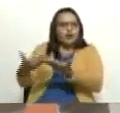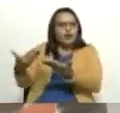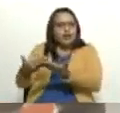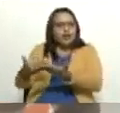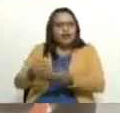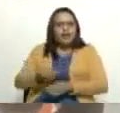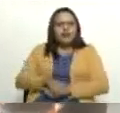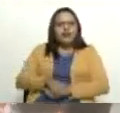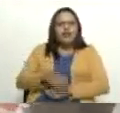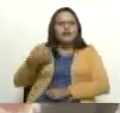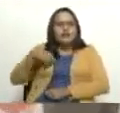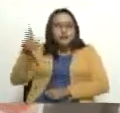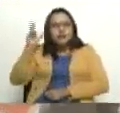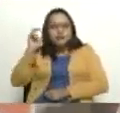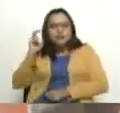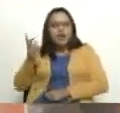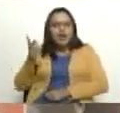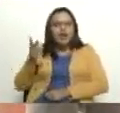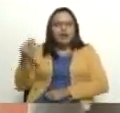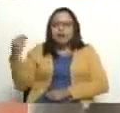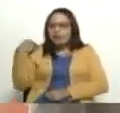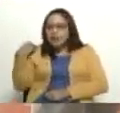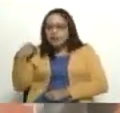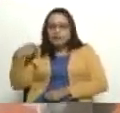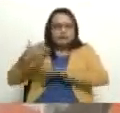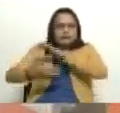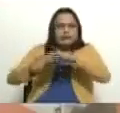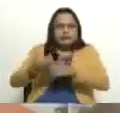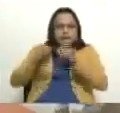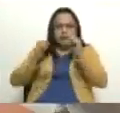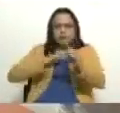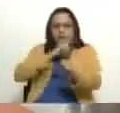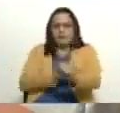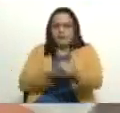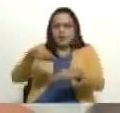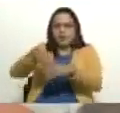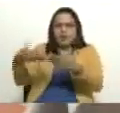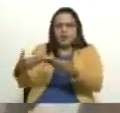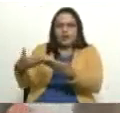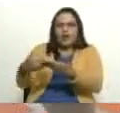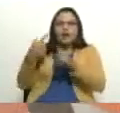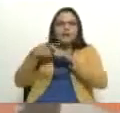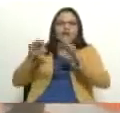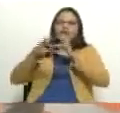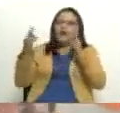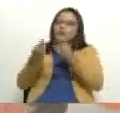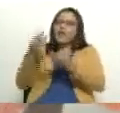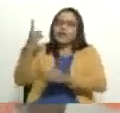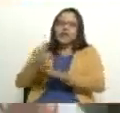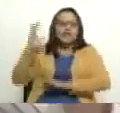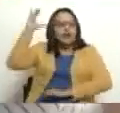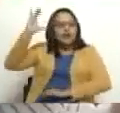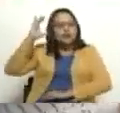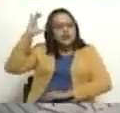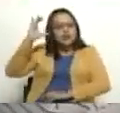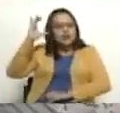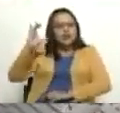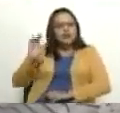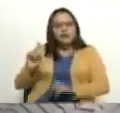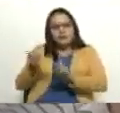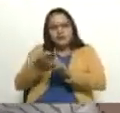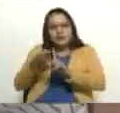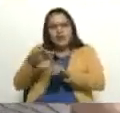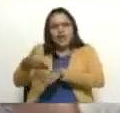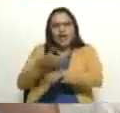he oído casos, pero que una cosa gravísima, pero la familia tiene que tomar conciencia. Dice, primero, bien lo